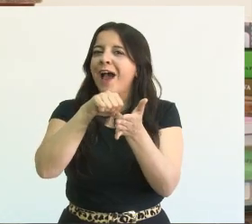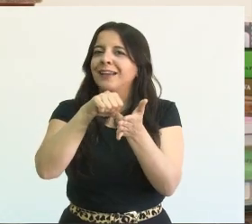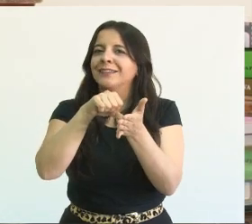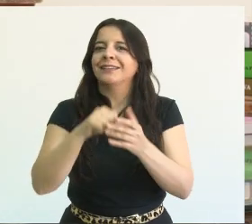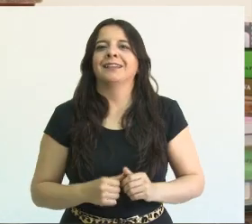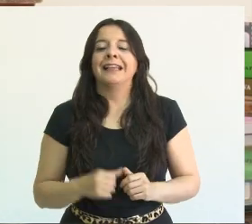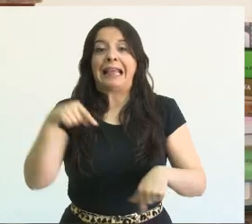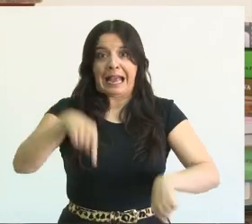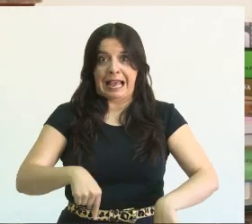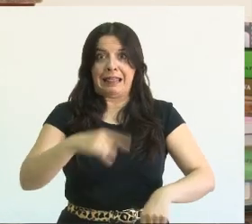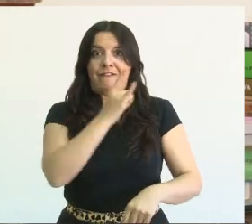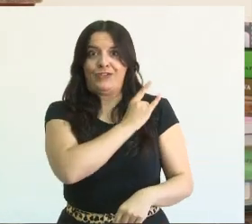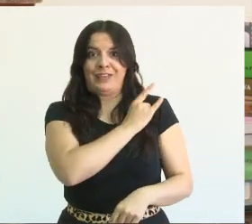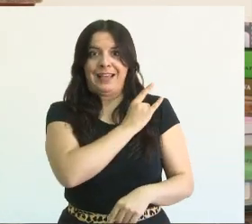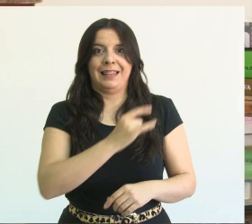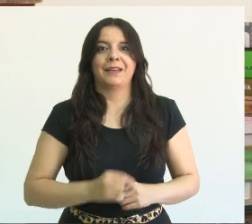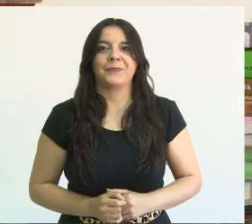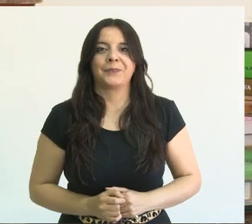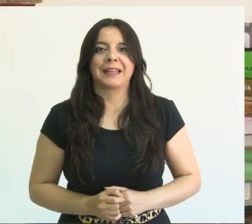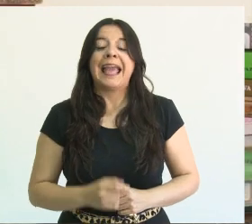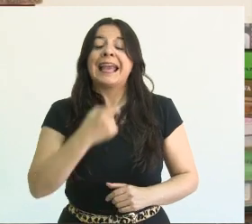distintos ámbitos que tiene la facultad,